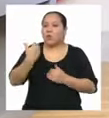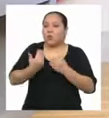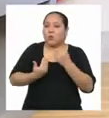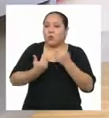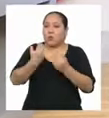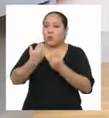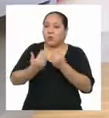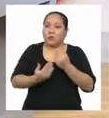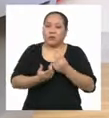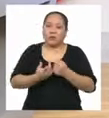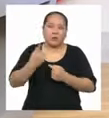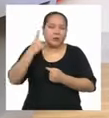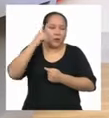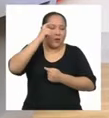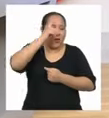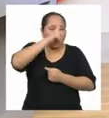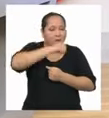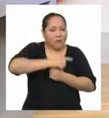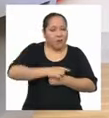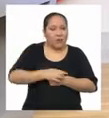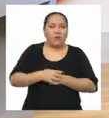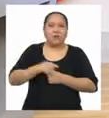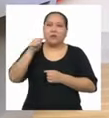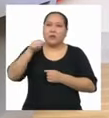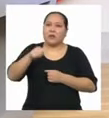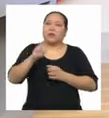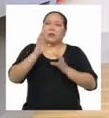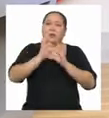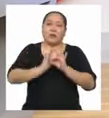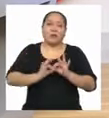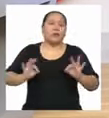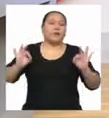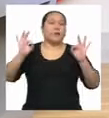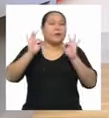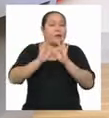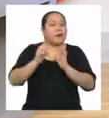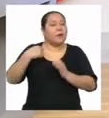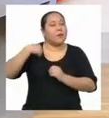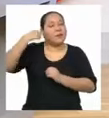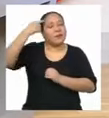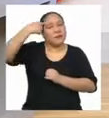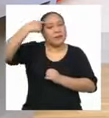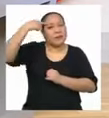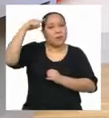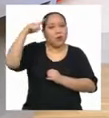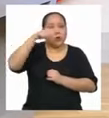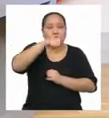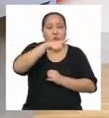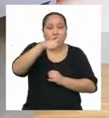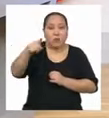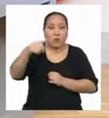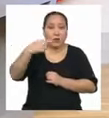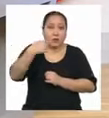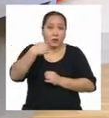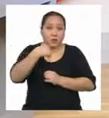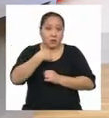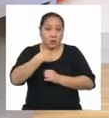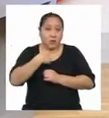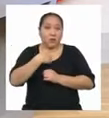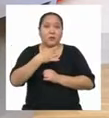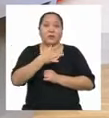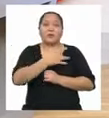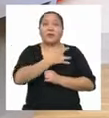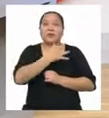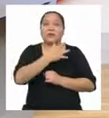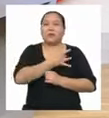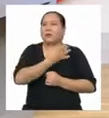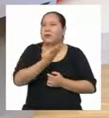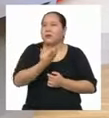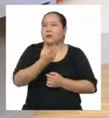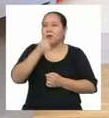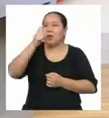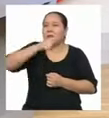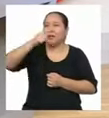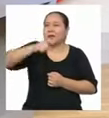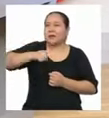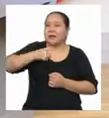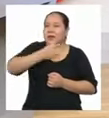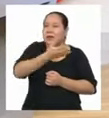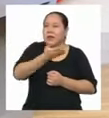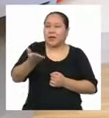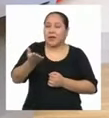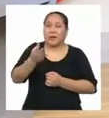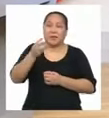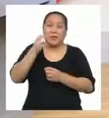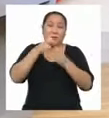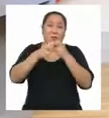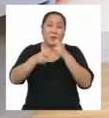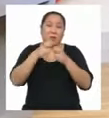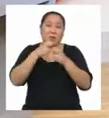Muy intenso E importante Porque creo que Tanto ustedes Como yo Sentimos la necesidad De que estas